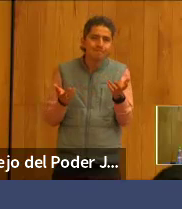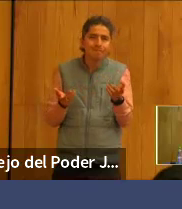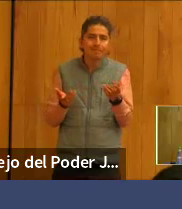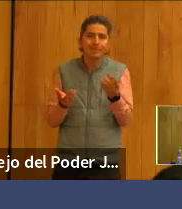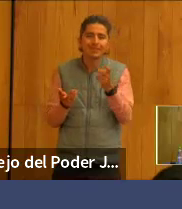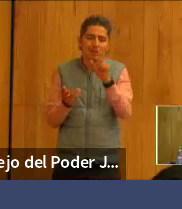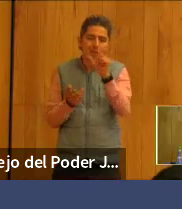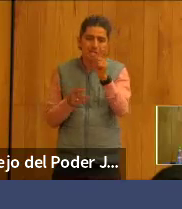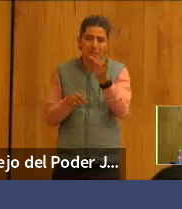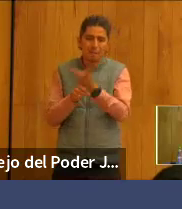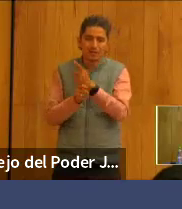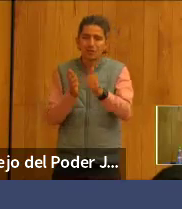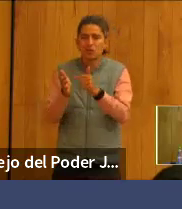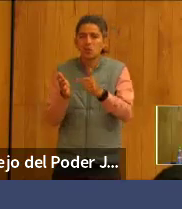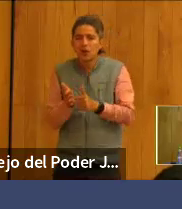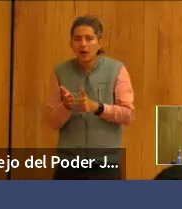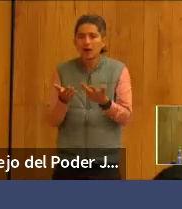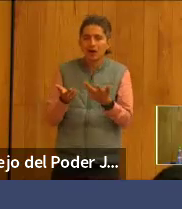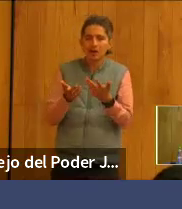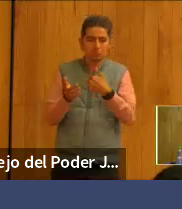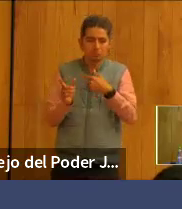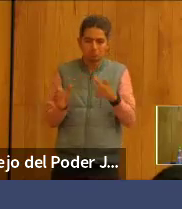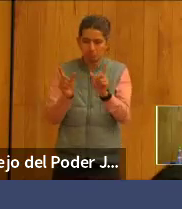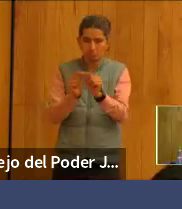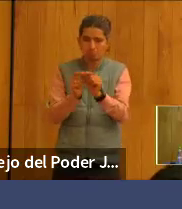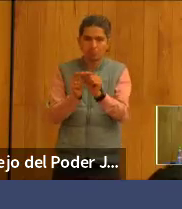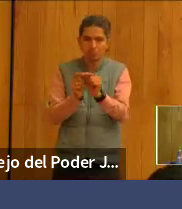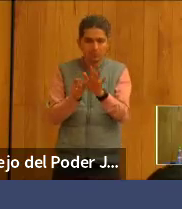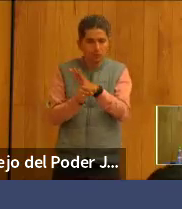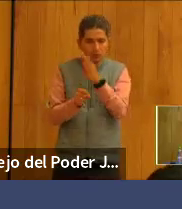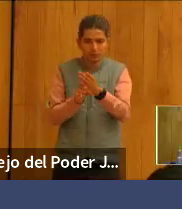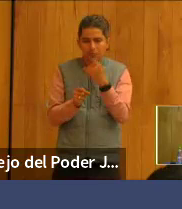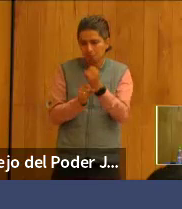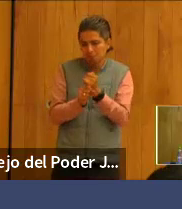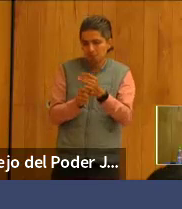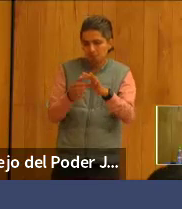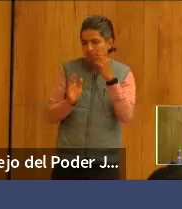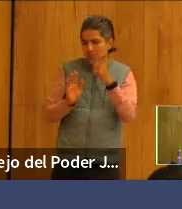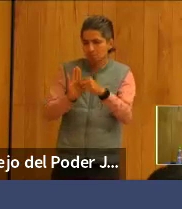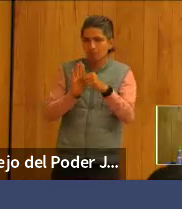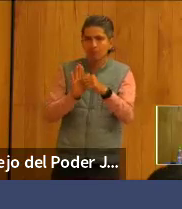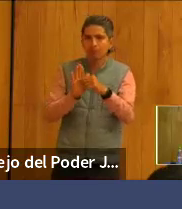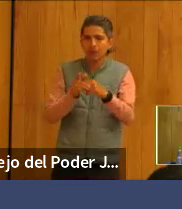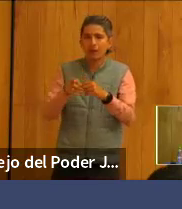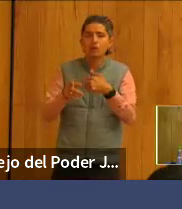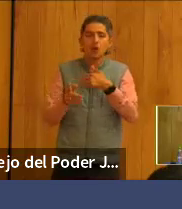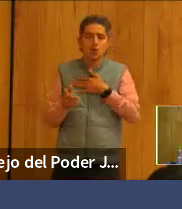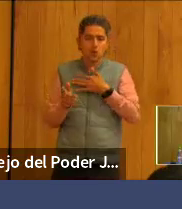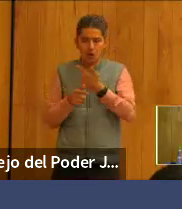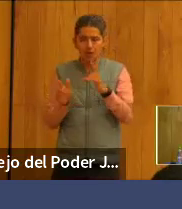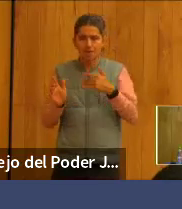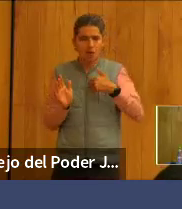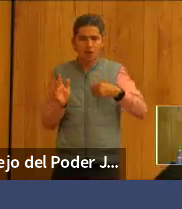momentos en donde ocurren los hechos, concluí pues que los indicios fueron suficientes, que se negó su presunción de inocencia y